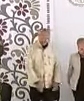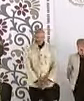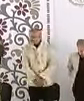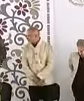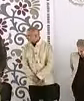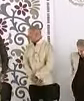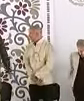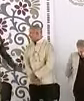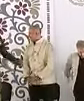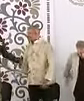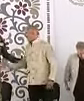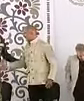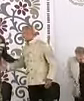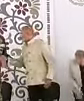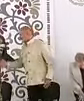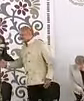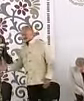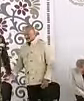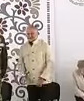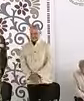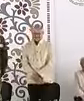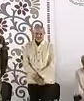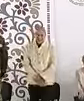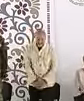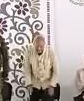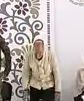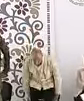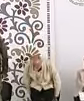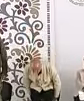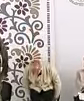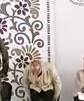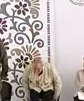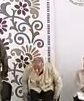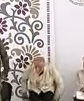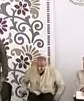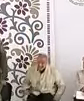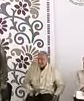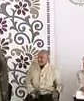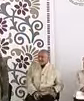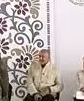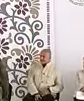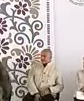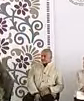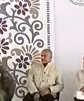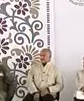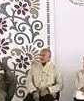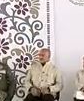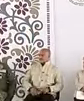se les invita a observar el video Tren de Pasajeros México-Querétaro.